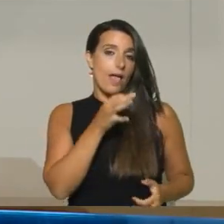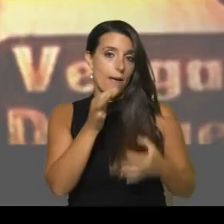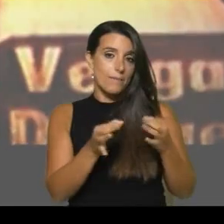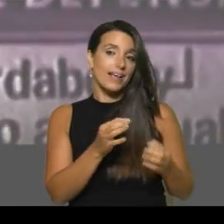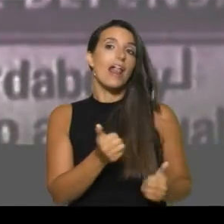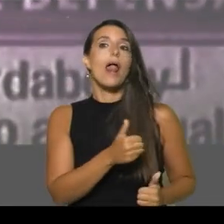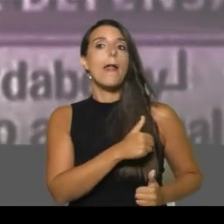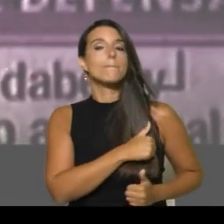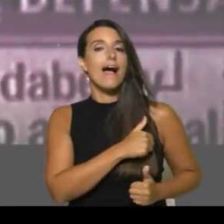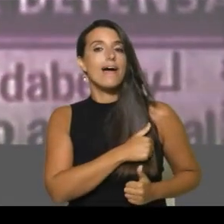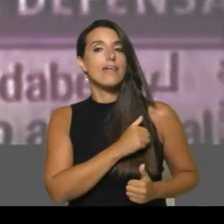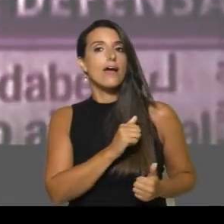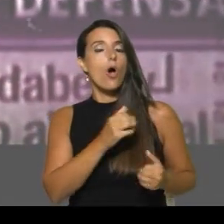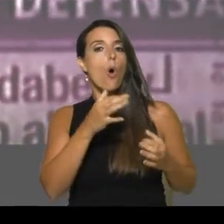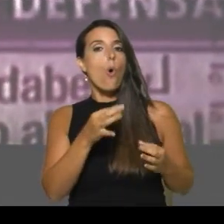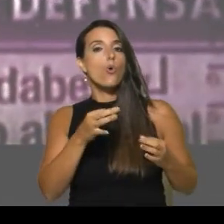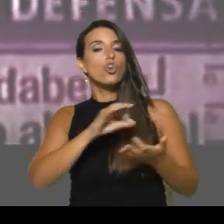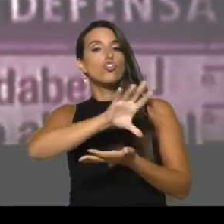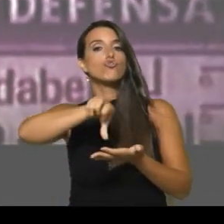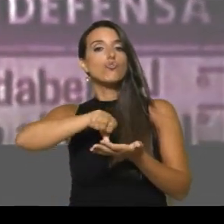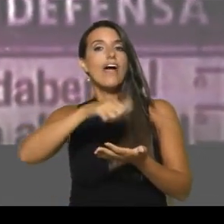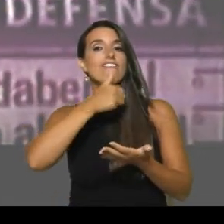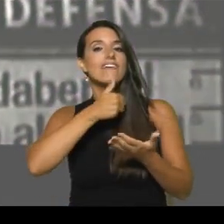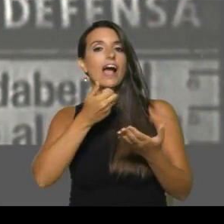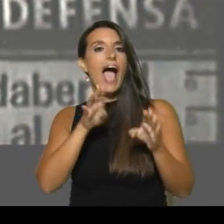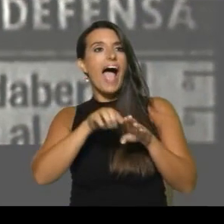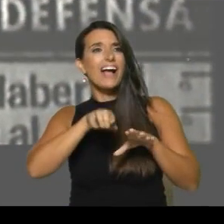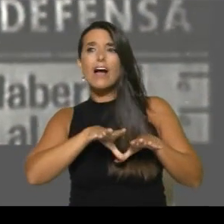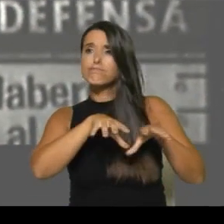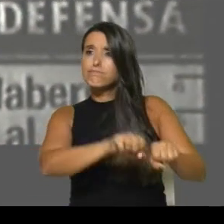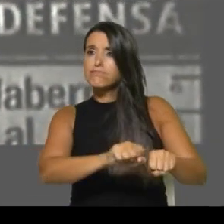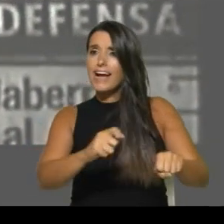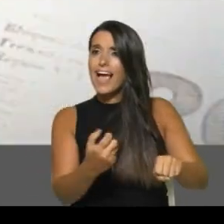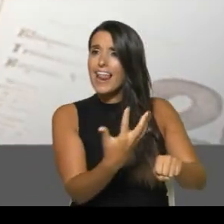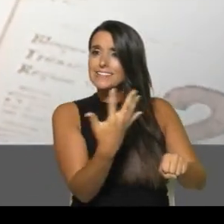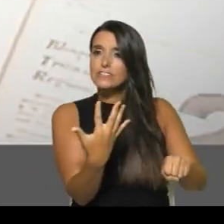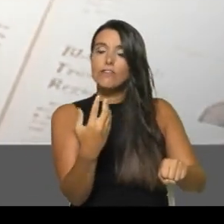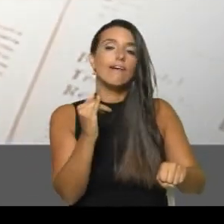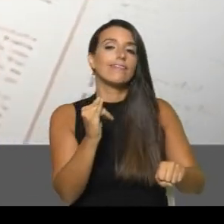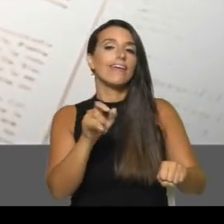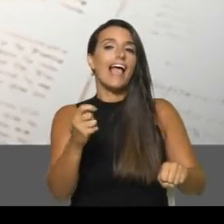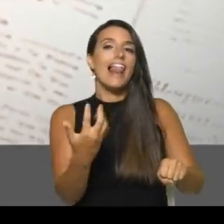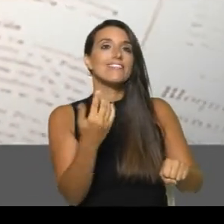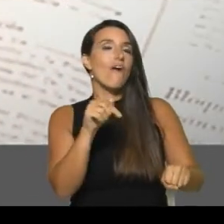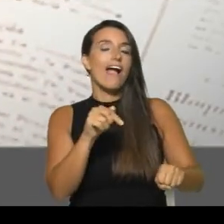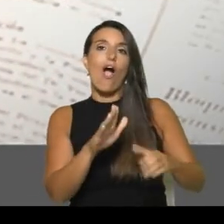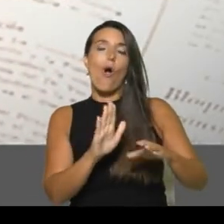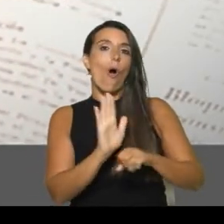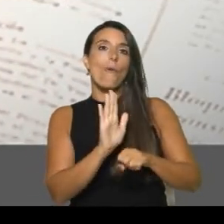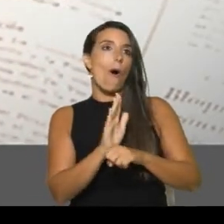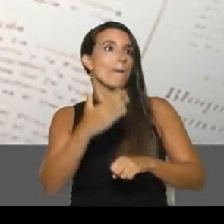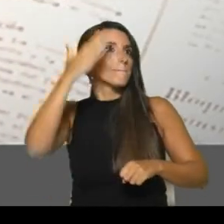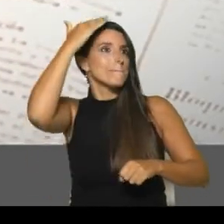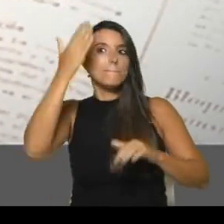levantamiento en una posición contraria cerraba La ciudad vieja tomaron con el cinco para era como la cabeza digamos de ellos